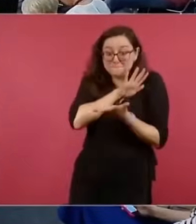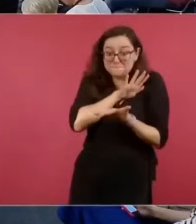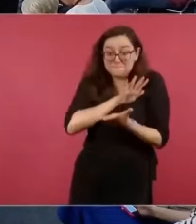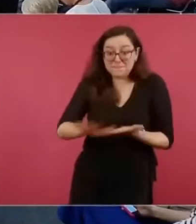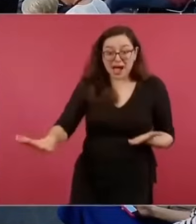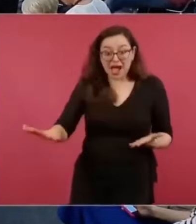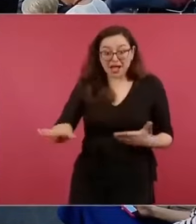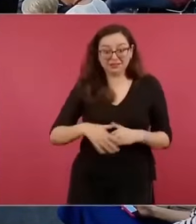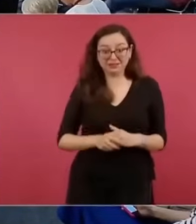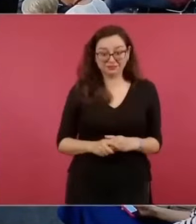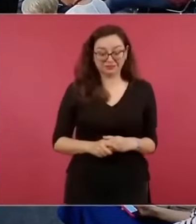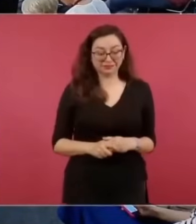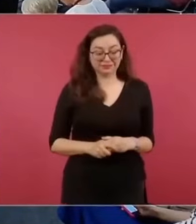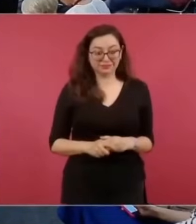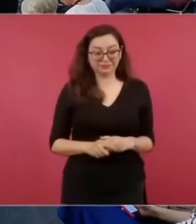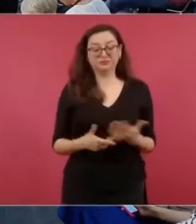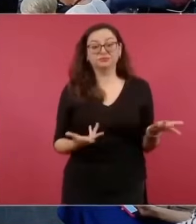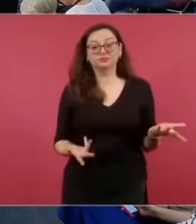En el escudo de San Luis Potosí